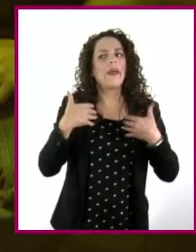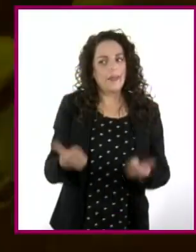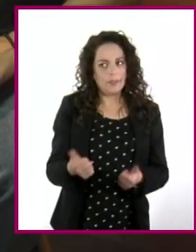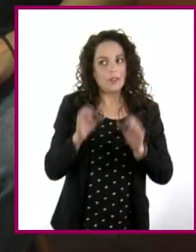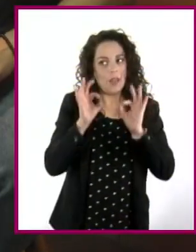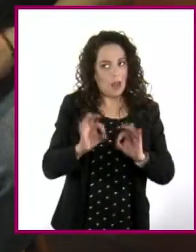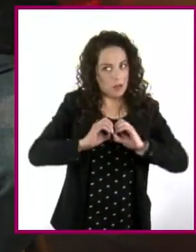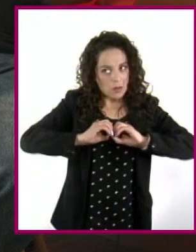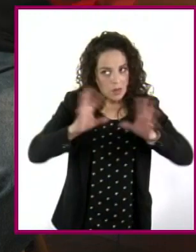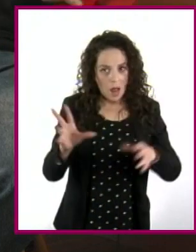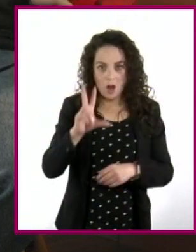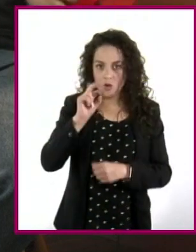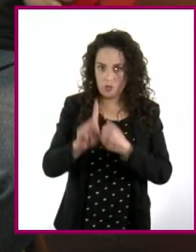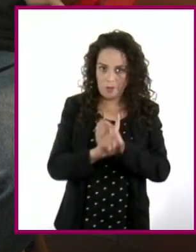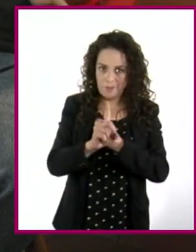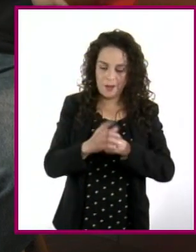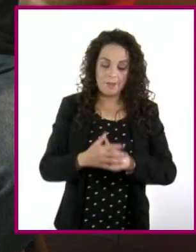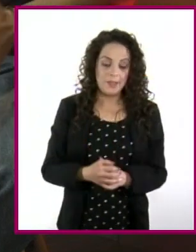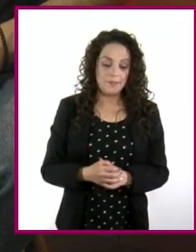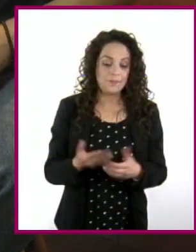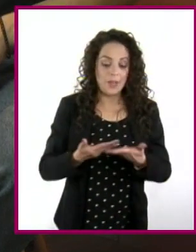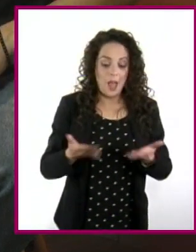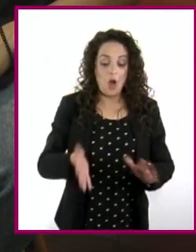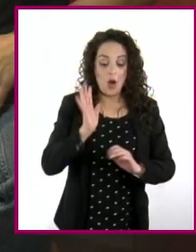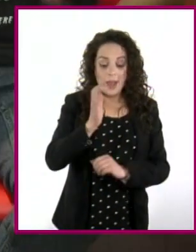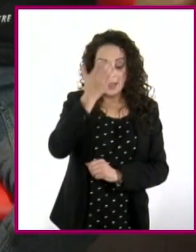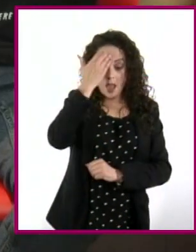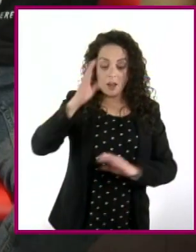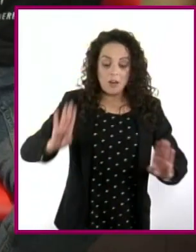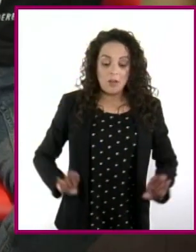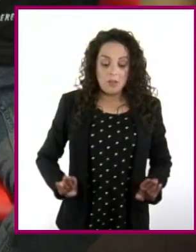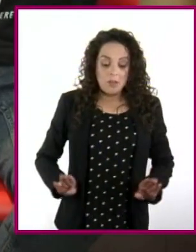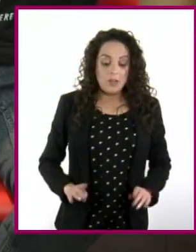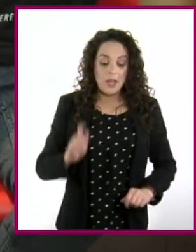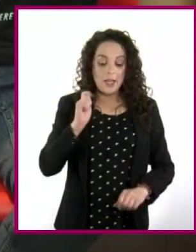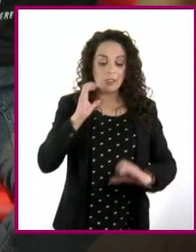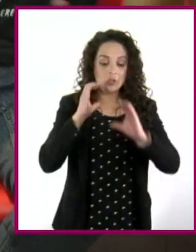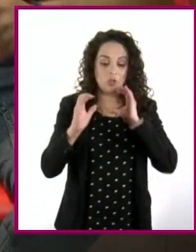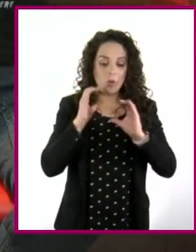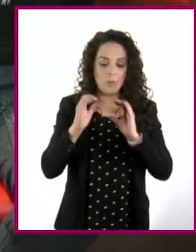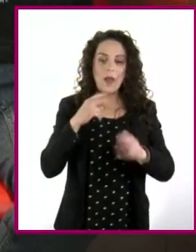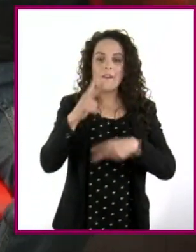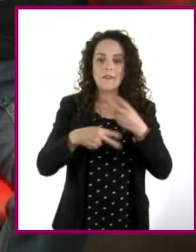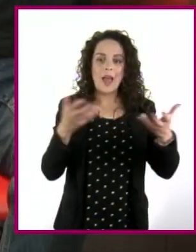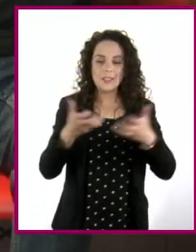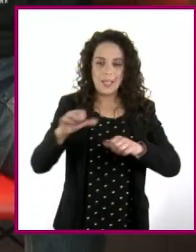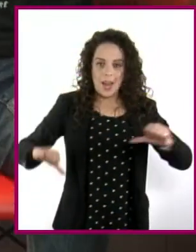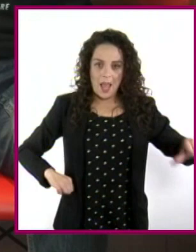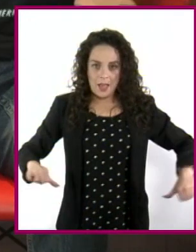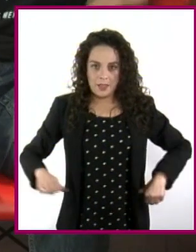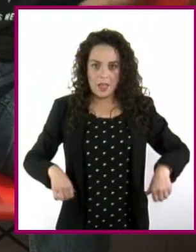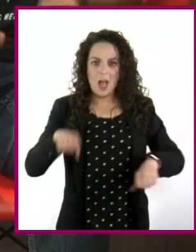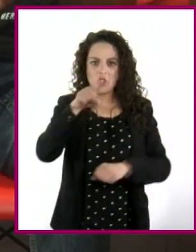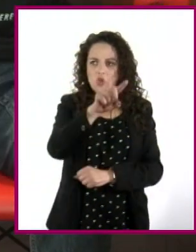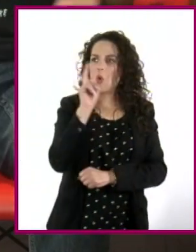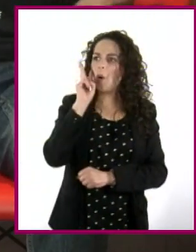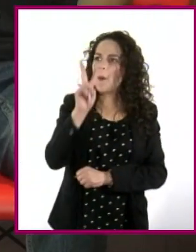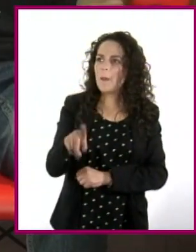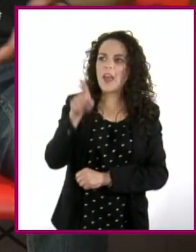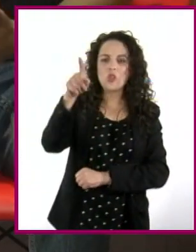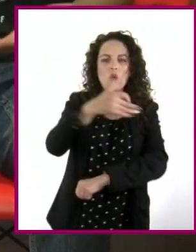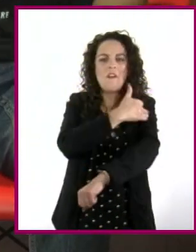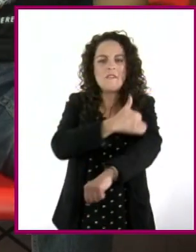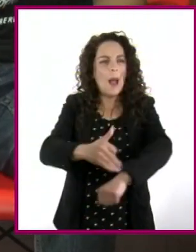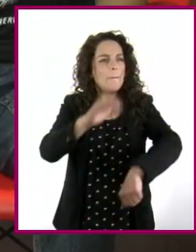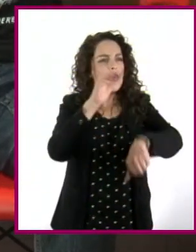Ahora que conocemos los estilos de comunicación, hagamos un ejercicio. Observa a las personas de tu familia, tus